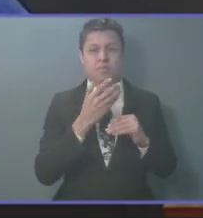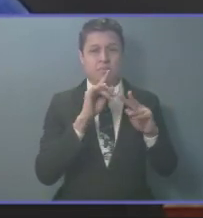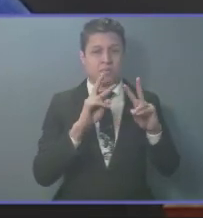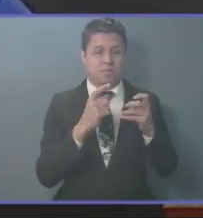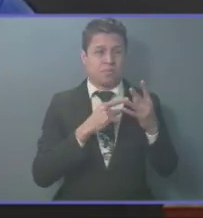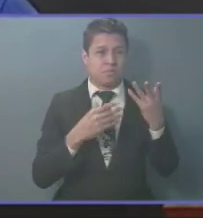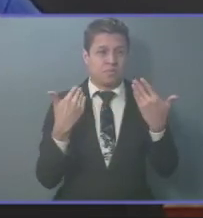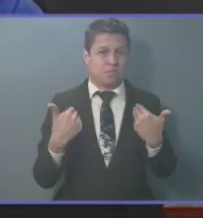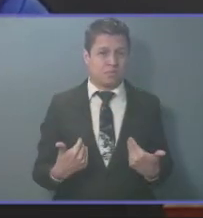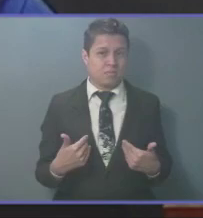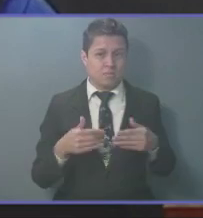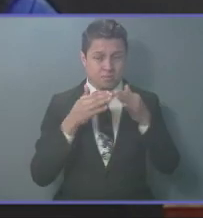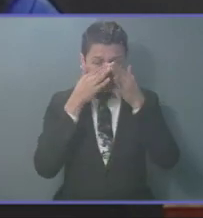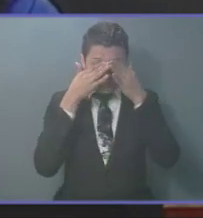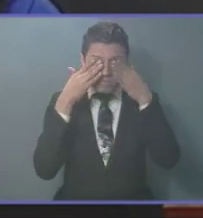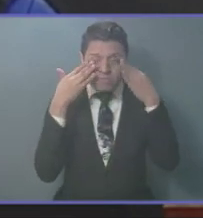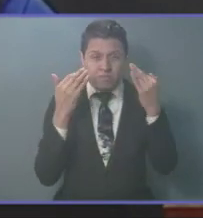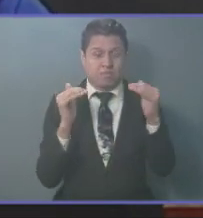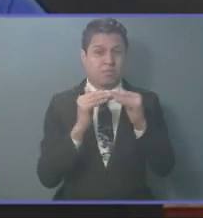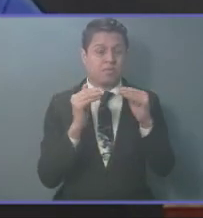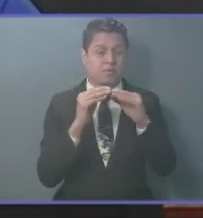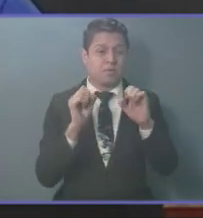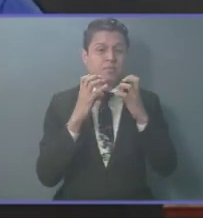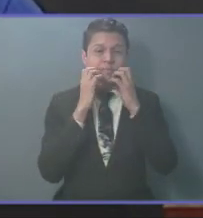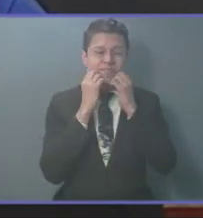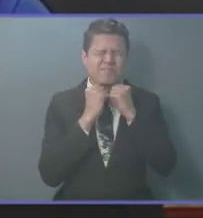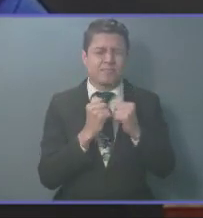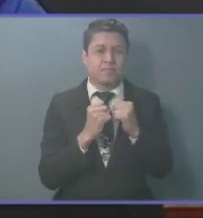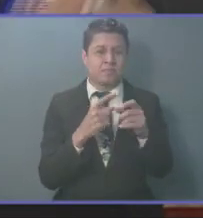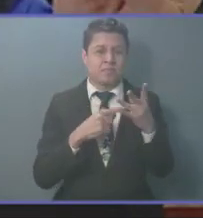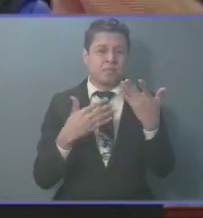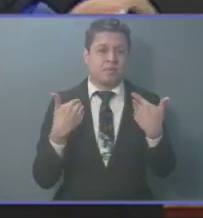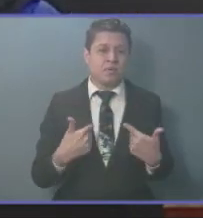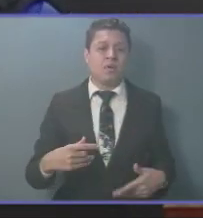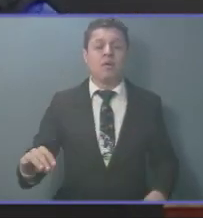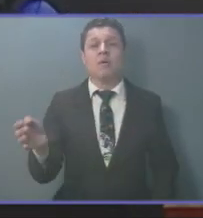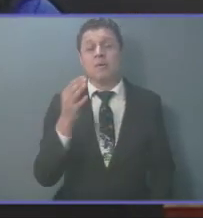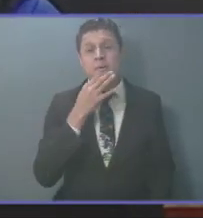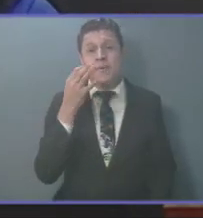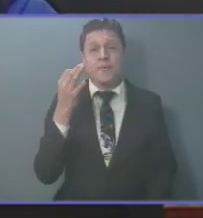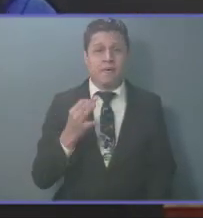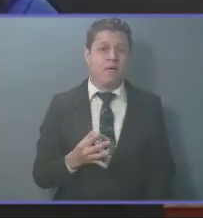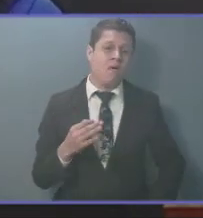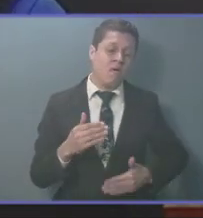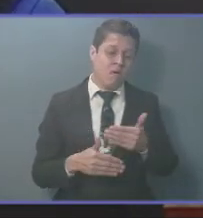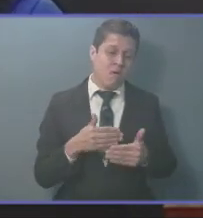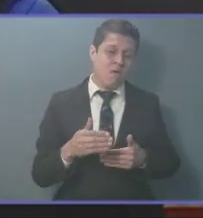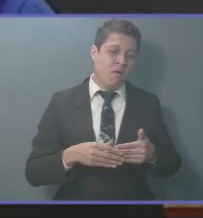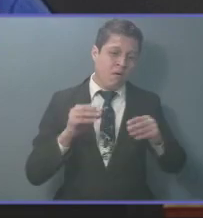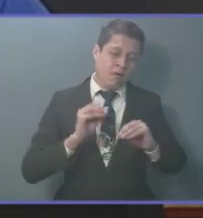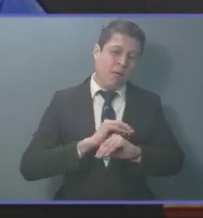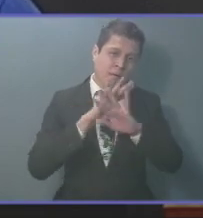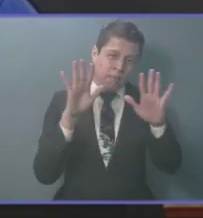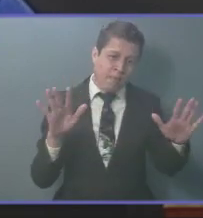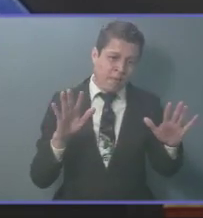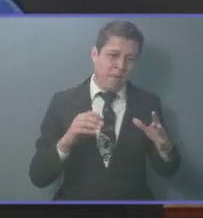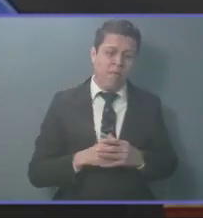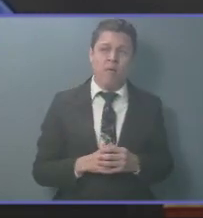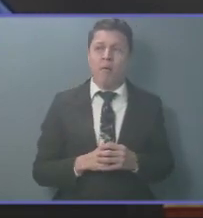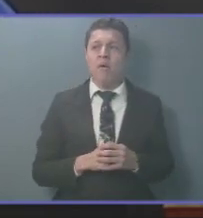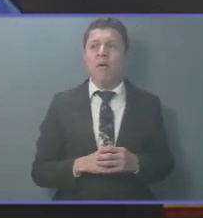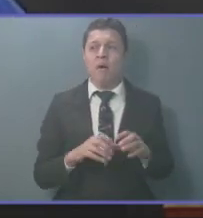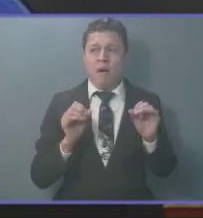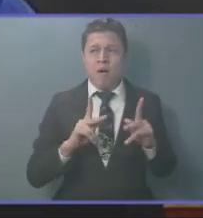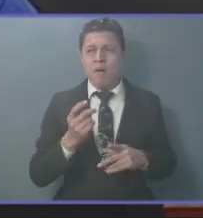Derecho, así como además garantizar el derecho a la verdad, a la transparencia, al acceso a